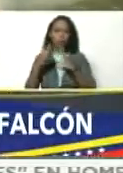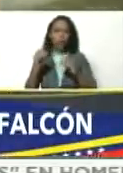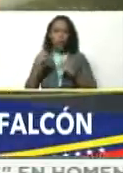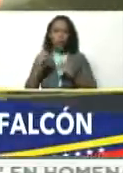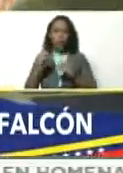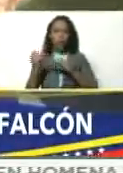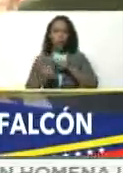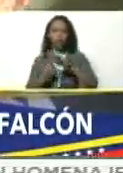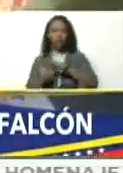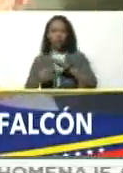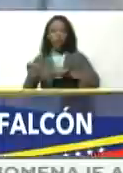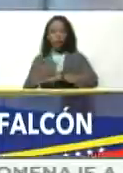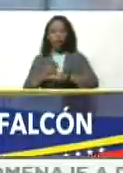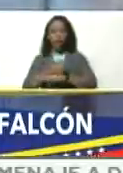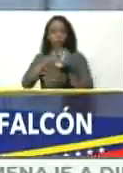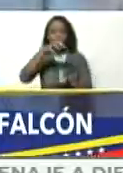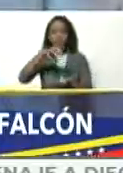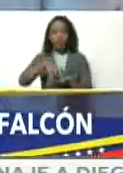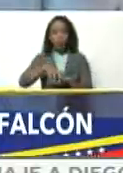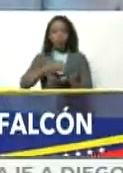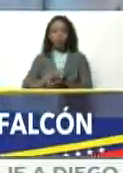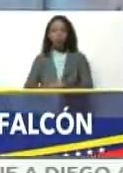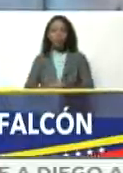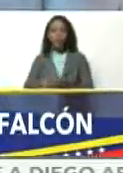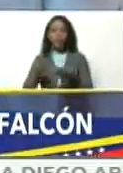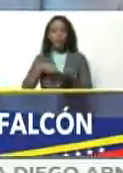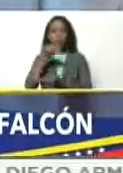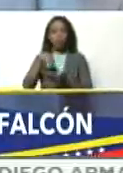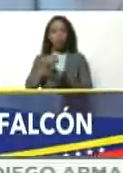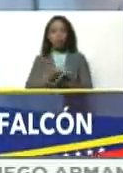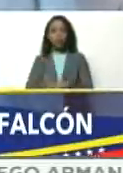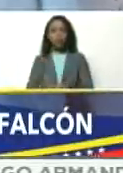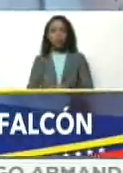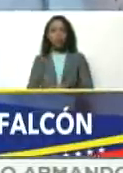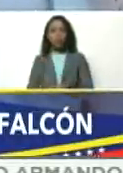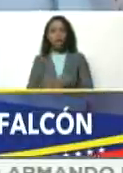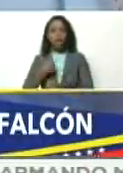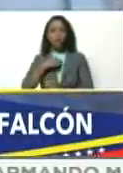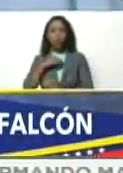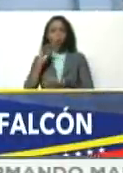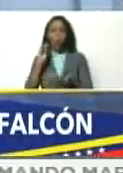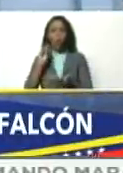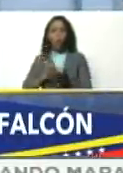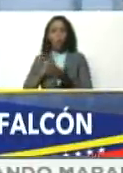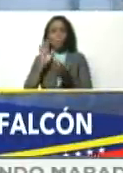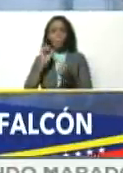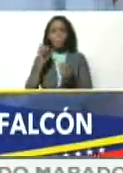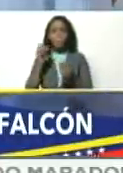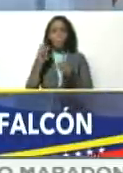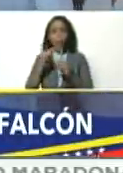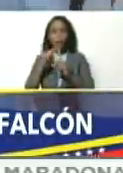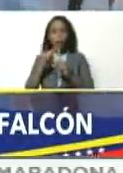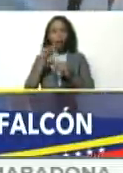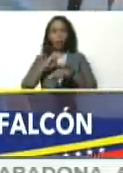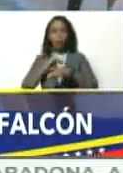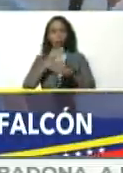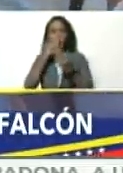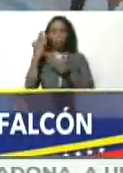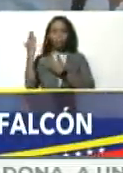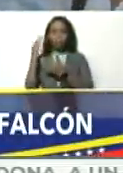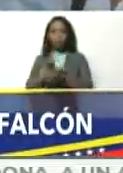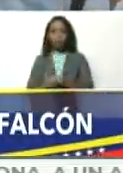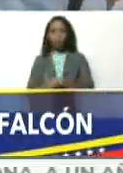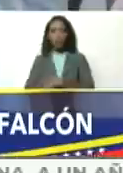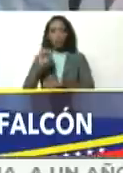entes gubernamentales, regionales y nacionales. Le regreso la palabra al doctor Héctor Cochea. Bueno, sí,